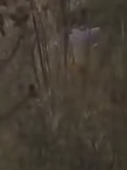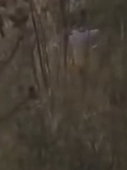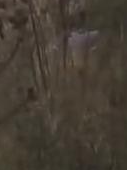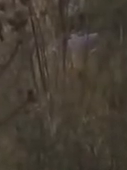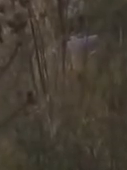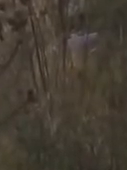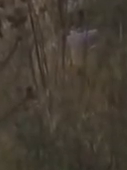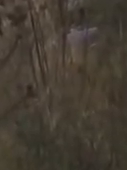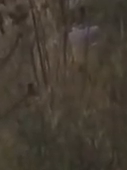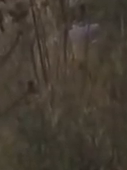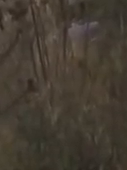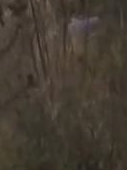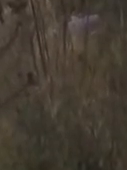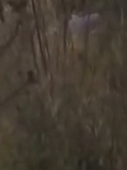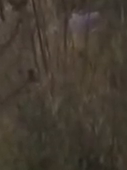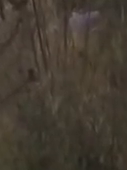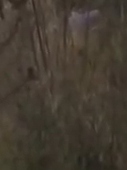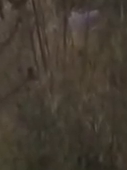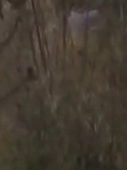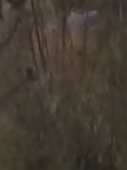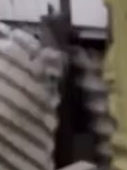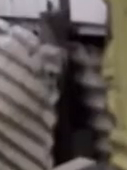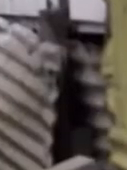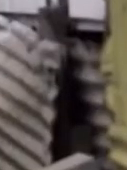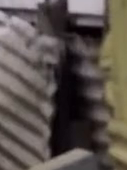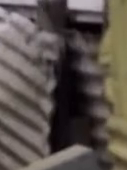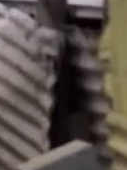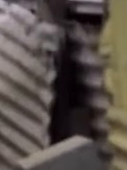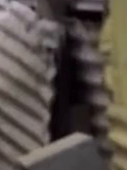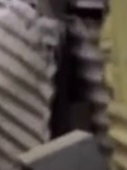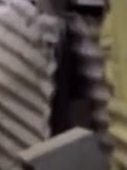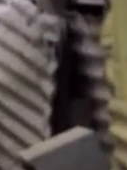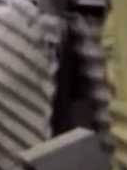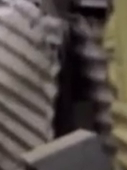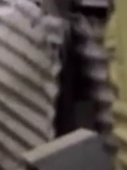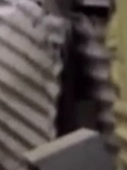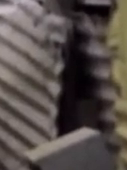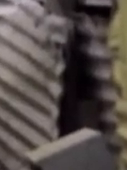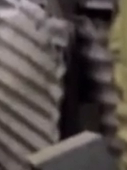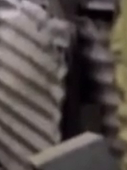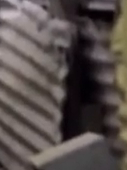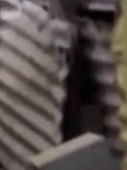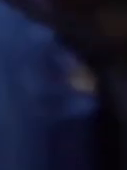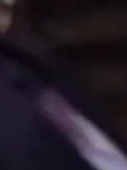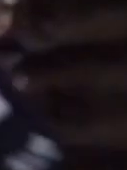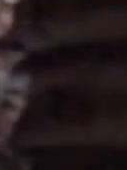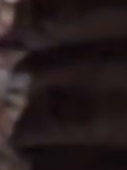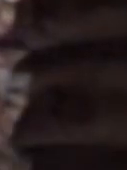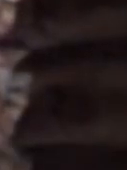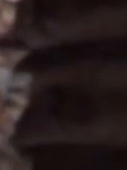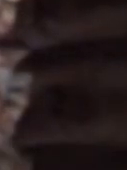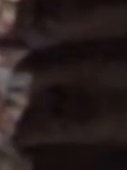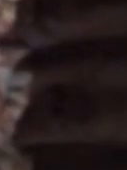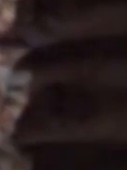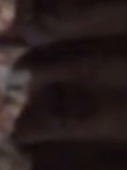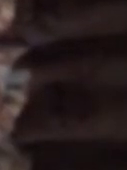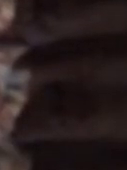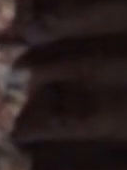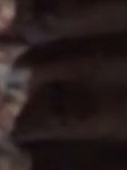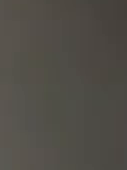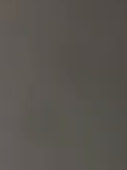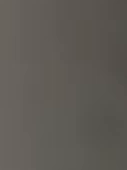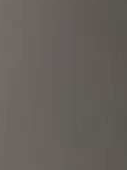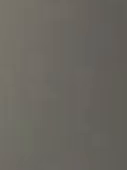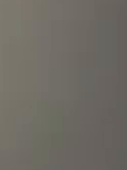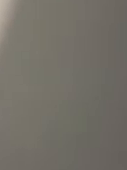En Uruguay, más del 10% de la población es pobre y 1 de cada 5 niños y niñas menores de 6 años viven por debajo de la